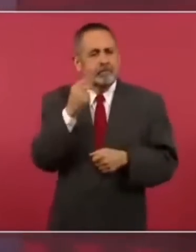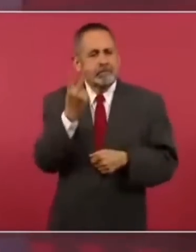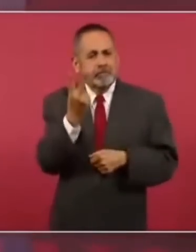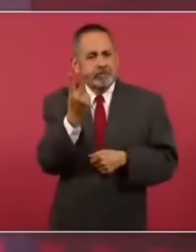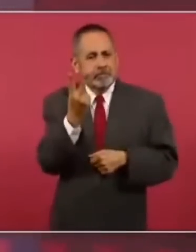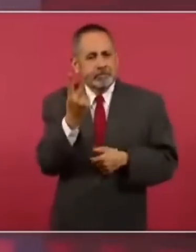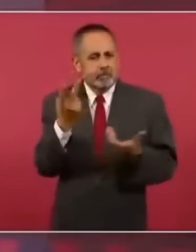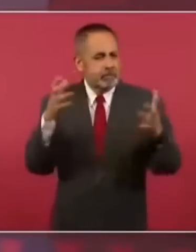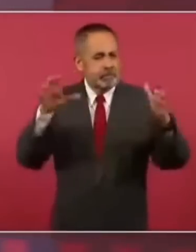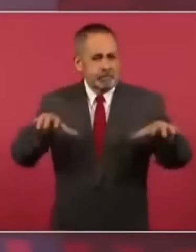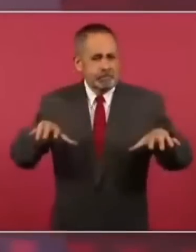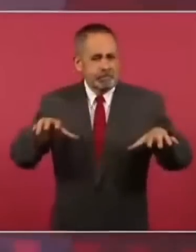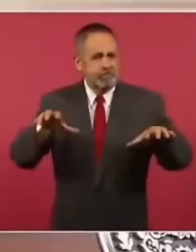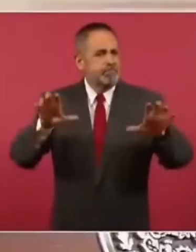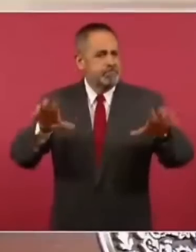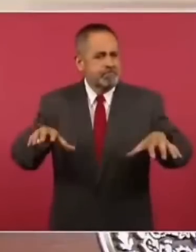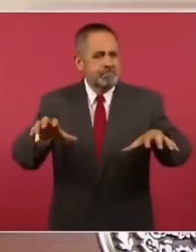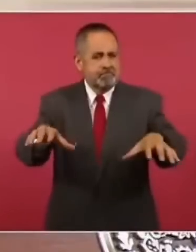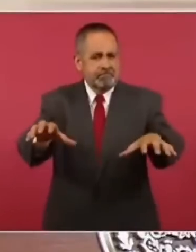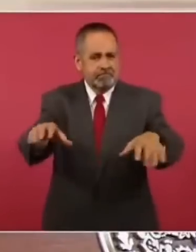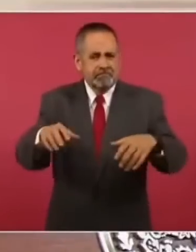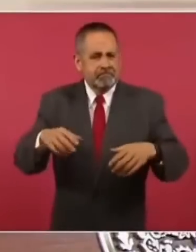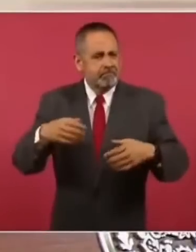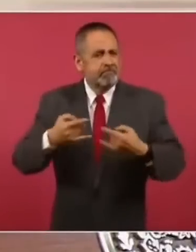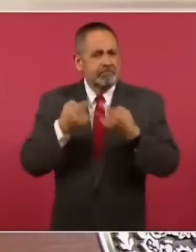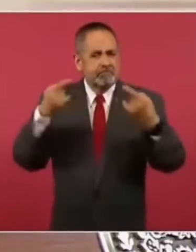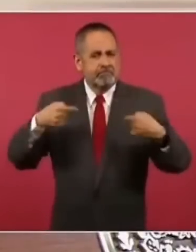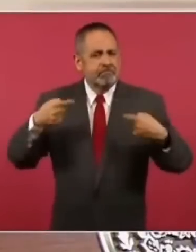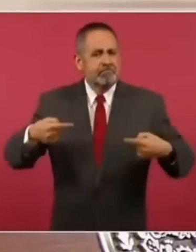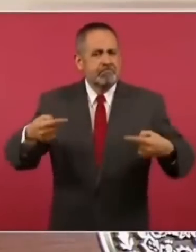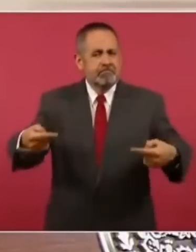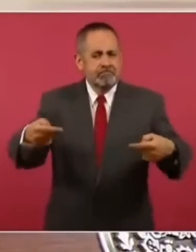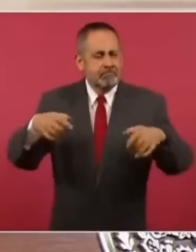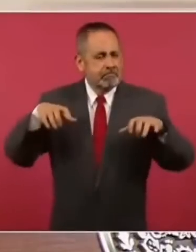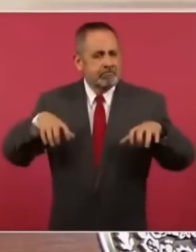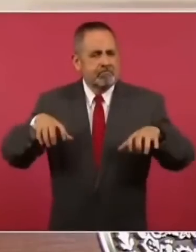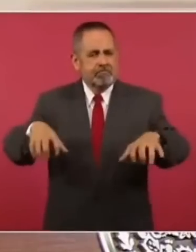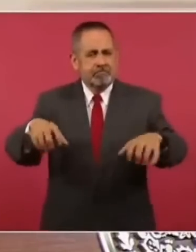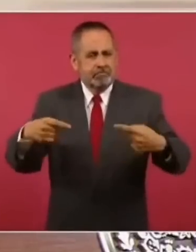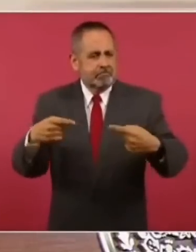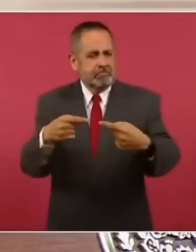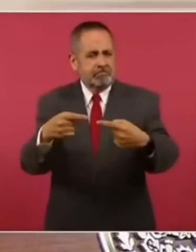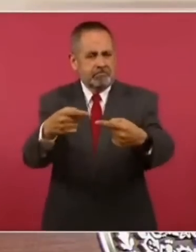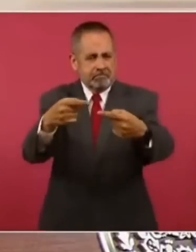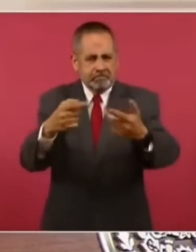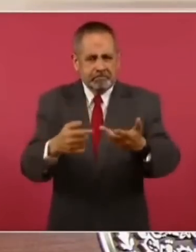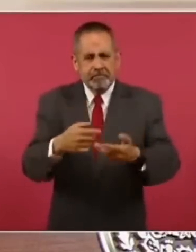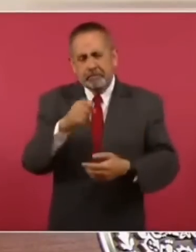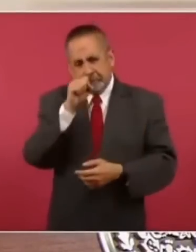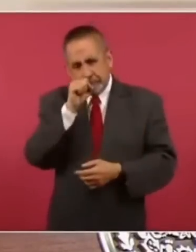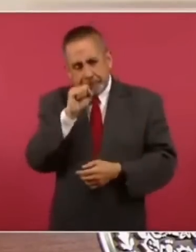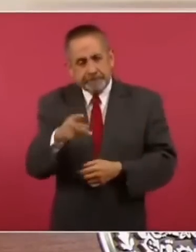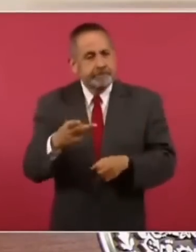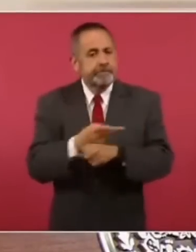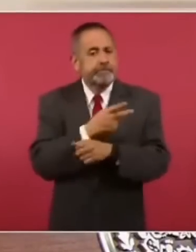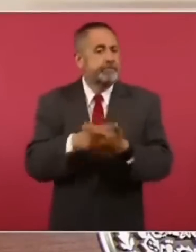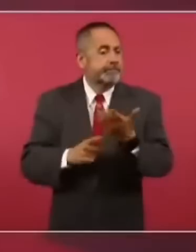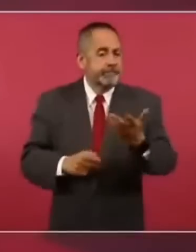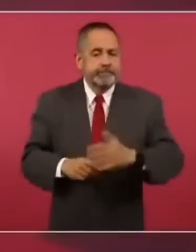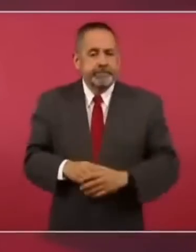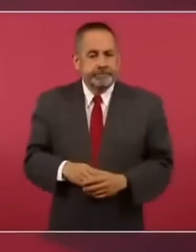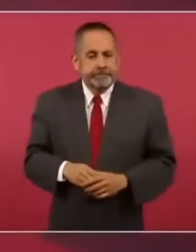Siempre ha sido así. Lo que pasa que el